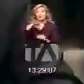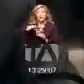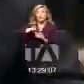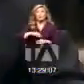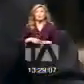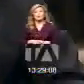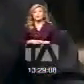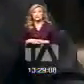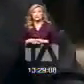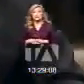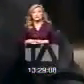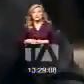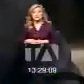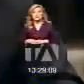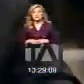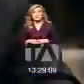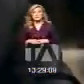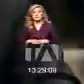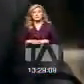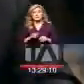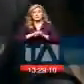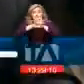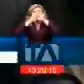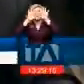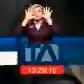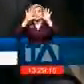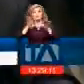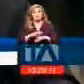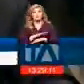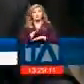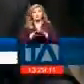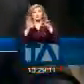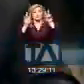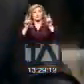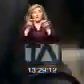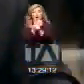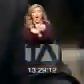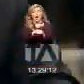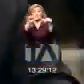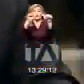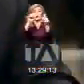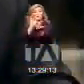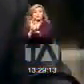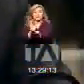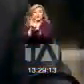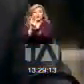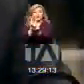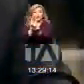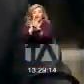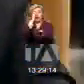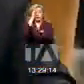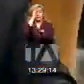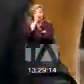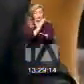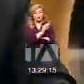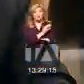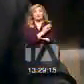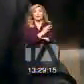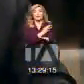votación? Hemos también aclarado y ratificado lo relativo a la autonomía del IES, ISFA e